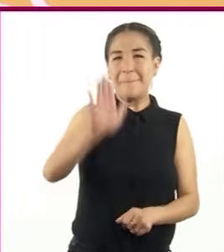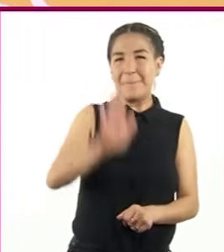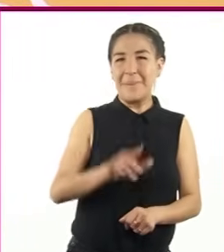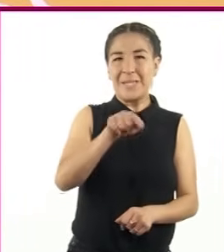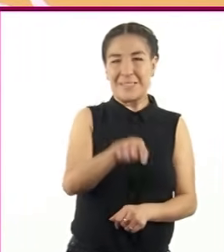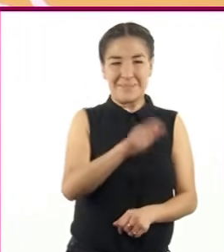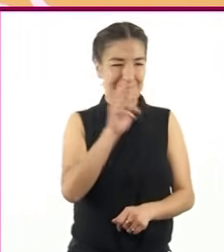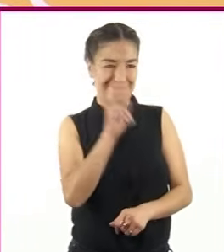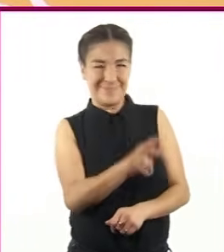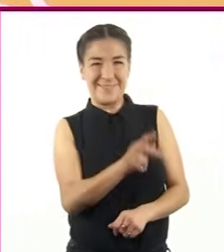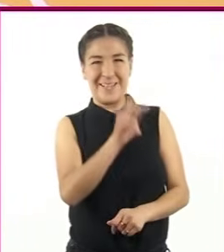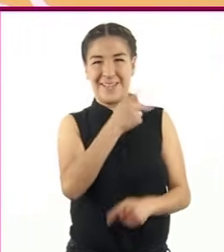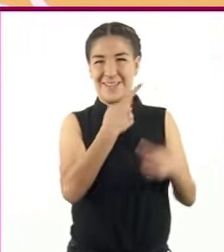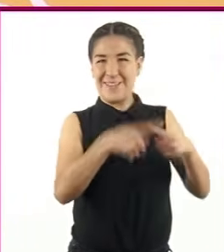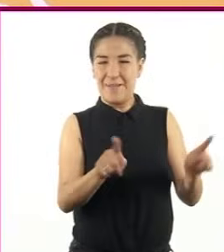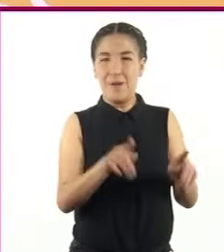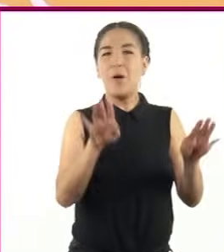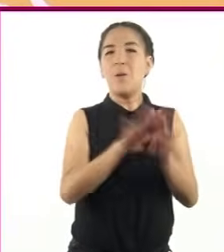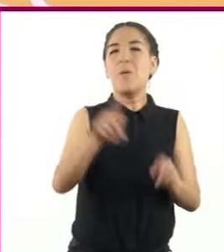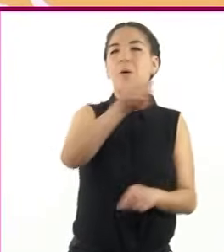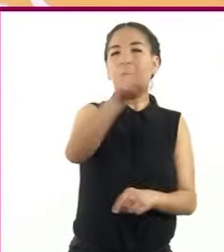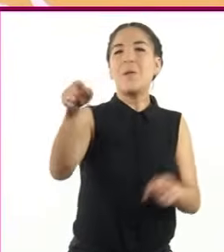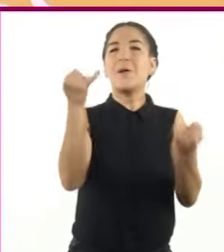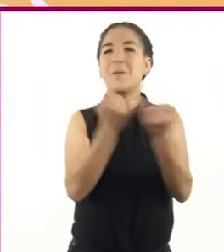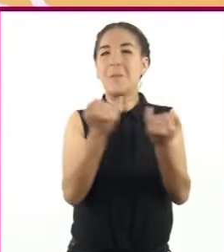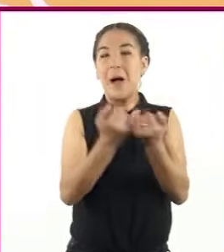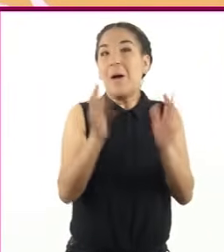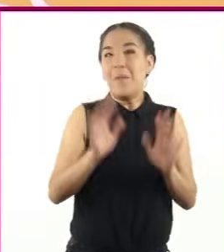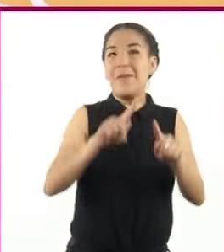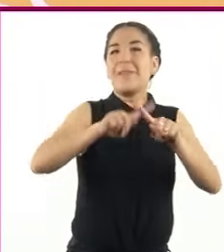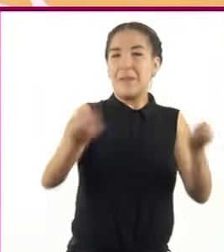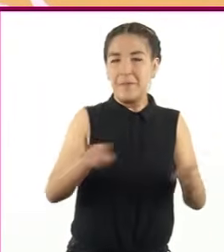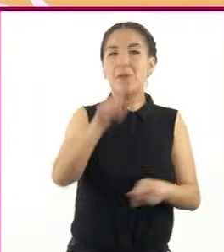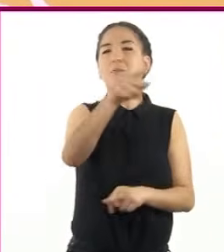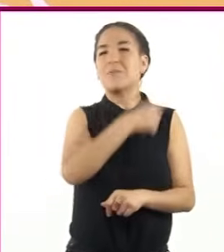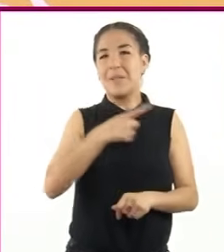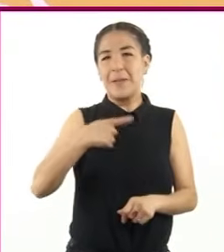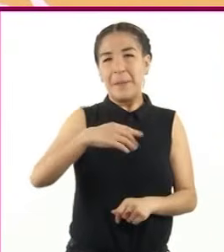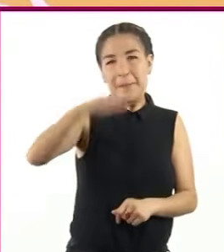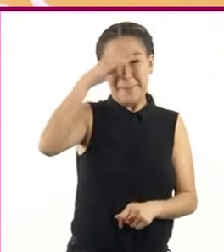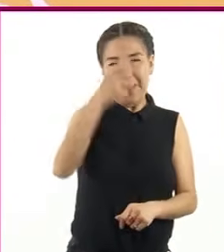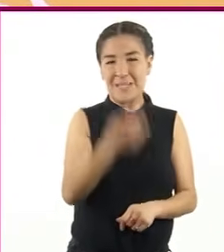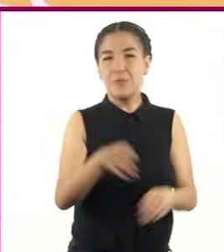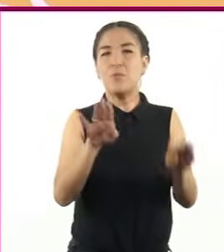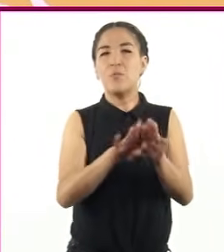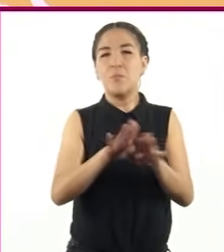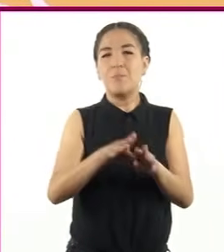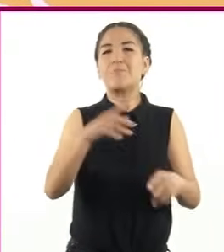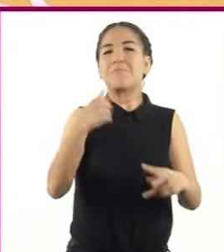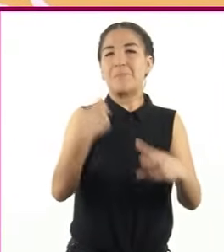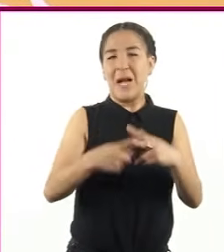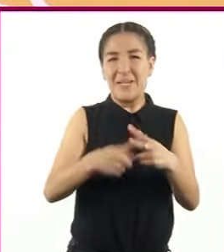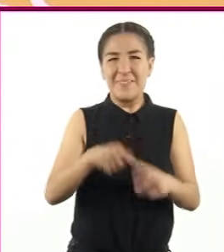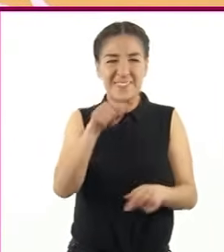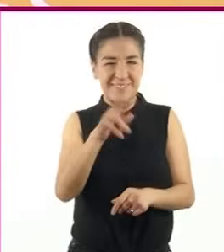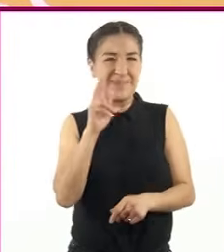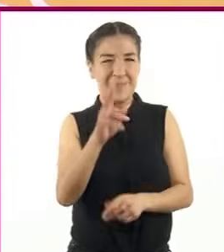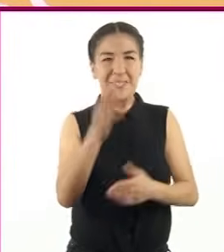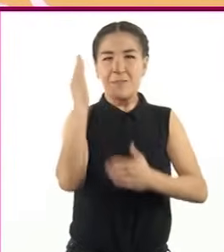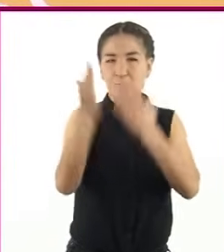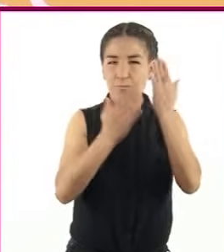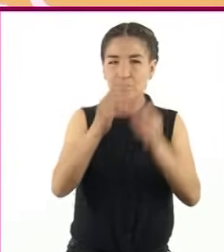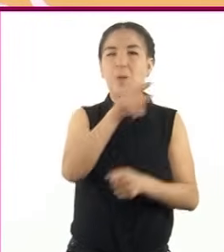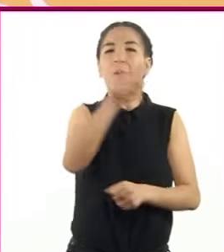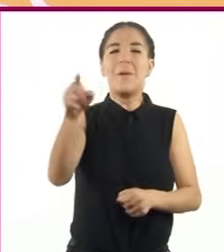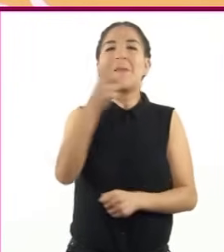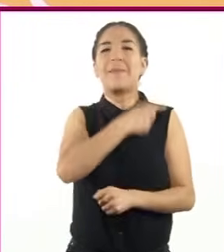ser diferentes a lo que ustedes obtuvieron. Reflexionen sobre este fenómeno matemático y utilicen el